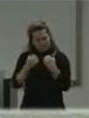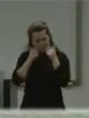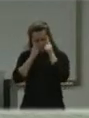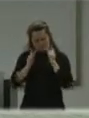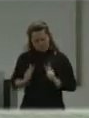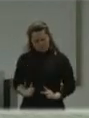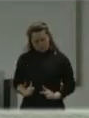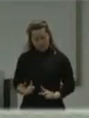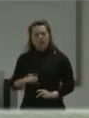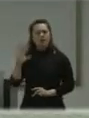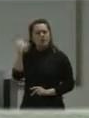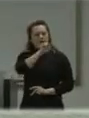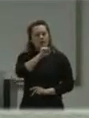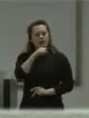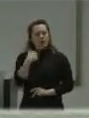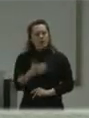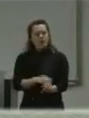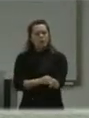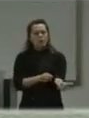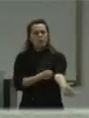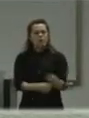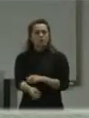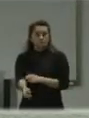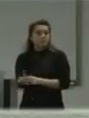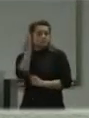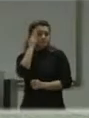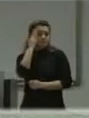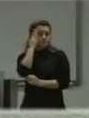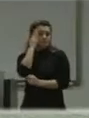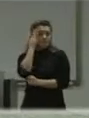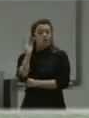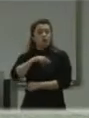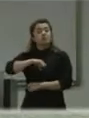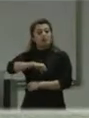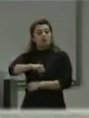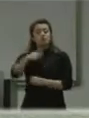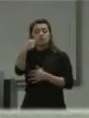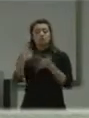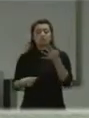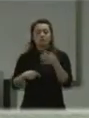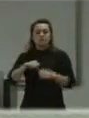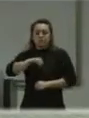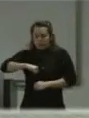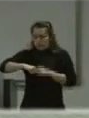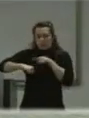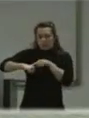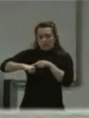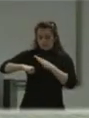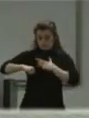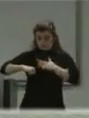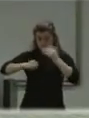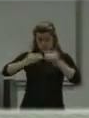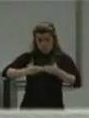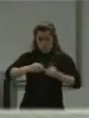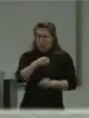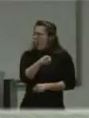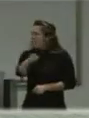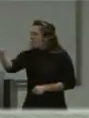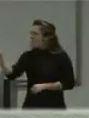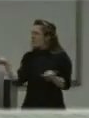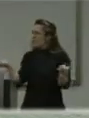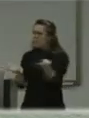también como demostrar Cómo mostrarnos que también a todos derechos al igual que todas las personas aquí y que como cualquier